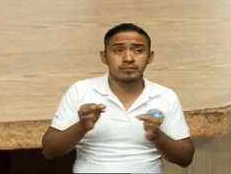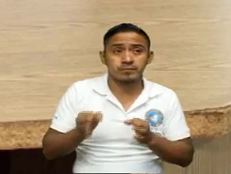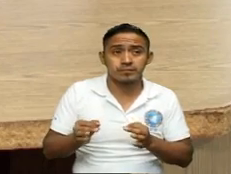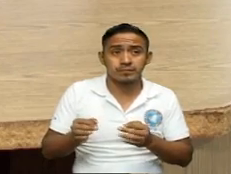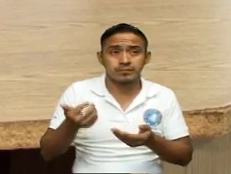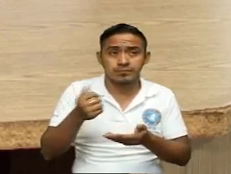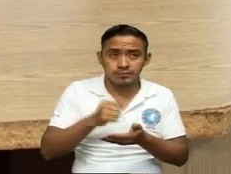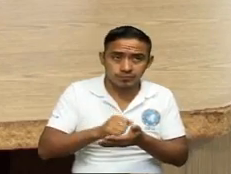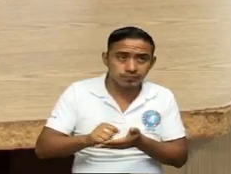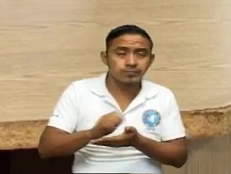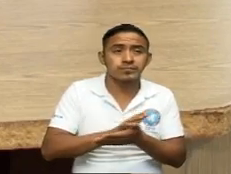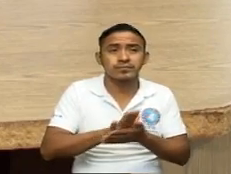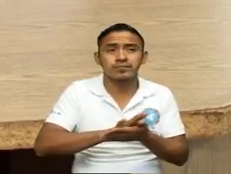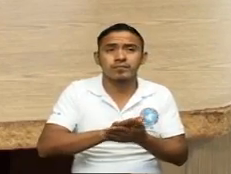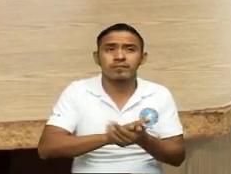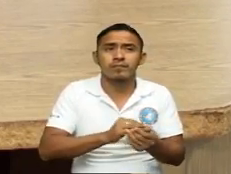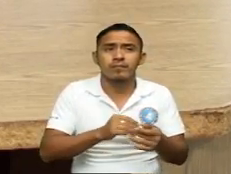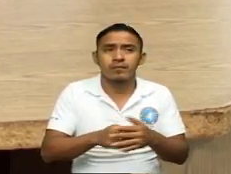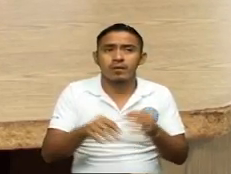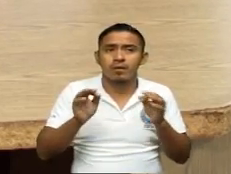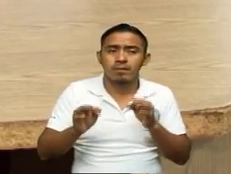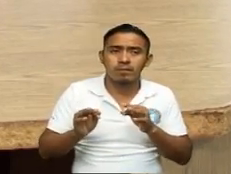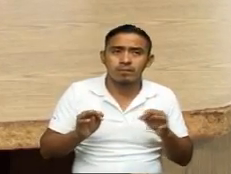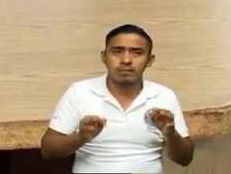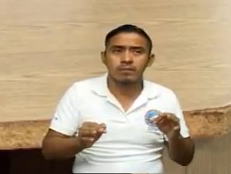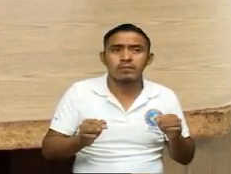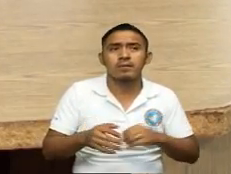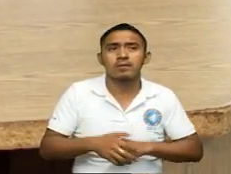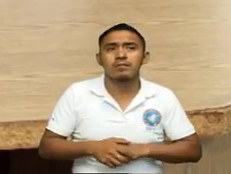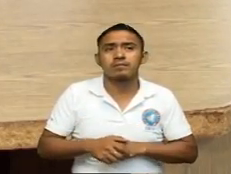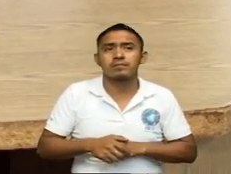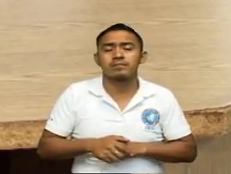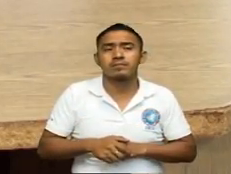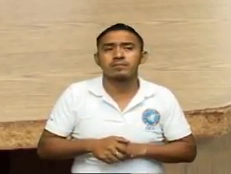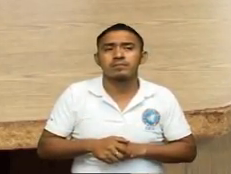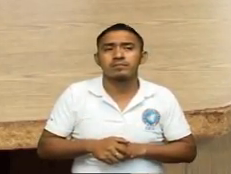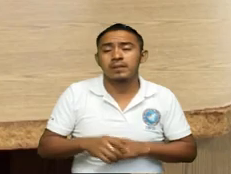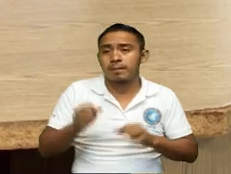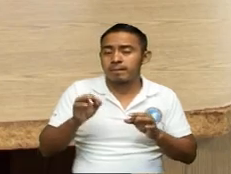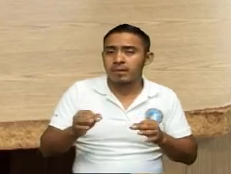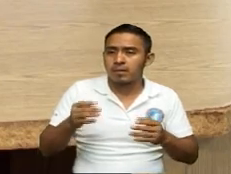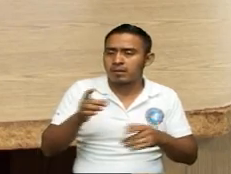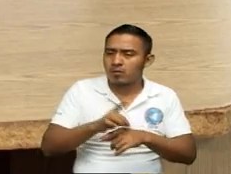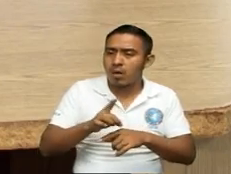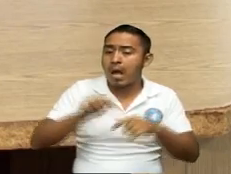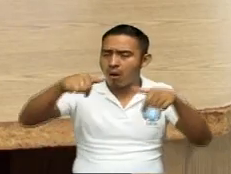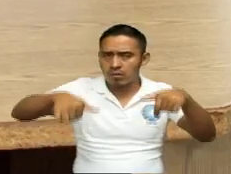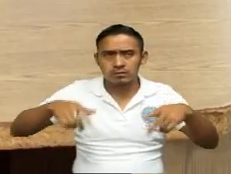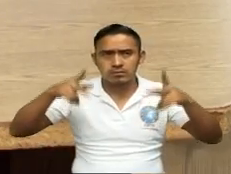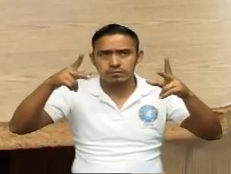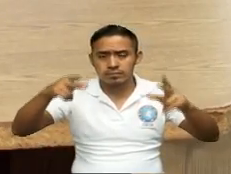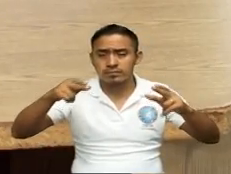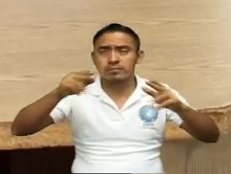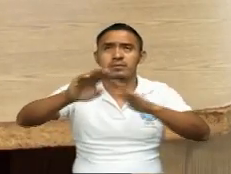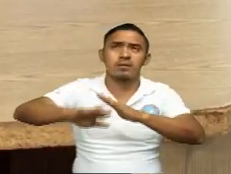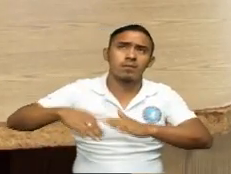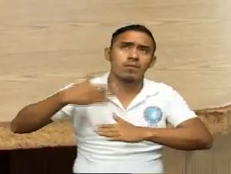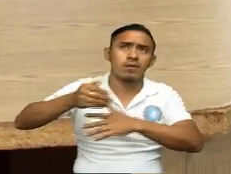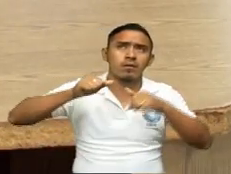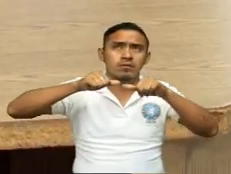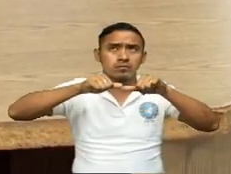cremita, 4 semanas, y el bebé va a estar libre de la infección. Ok, doctor, ¿le parece que nos vayamos a una pausa? Cuando regresemos vamos